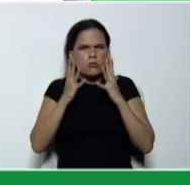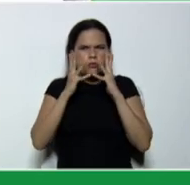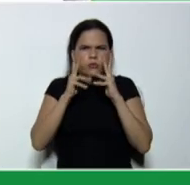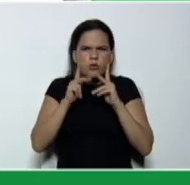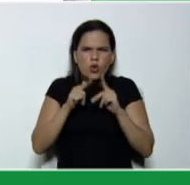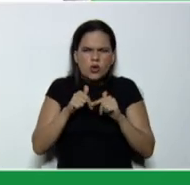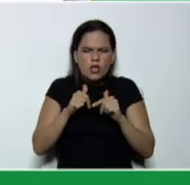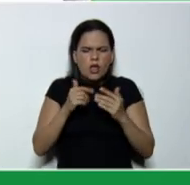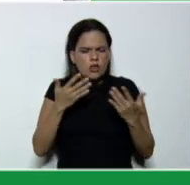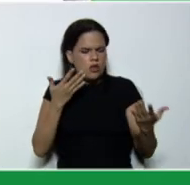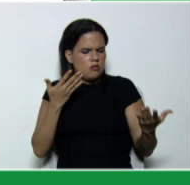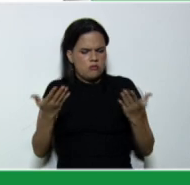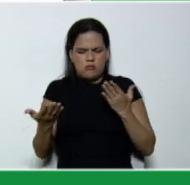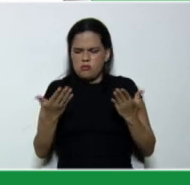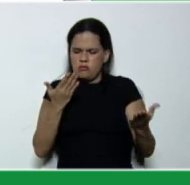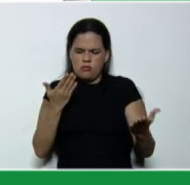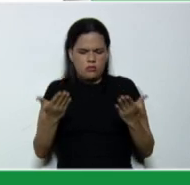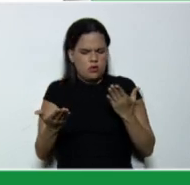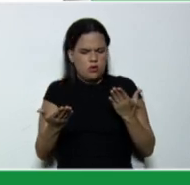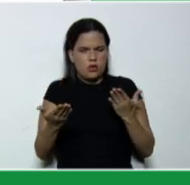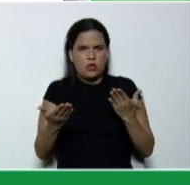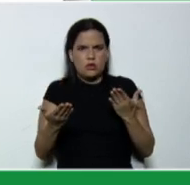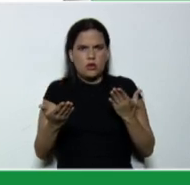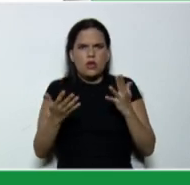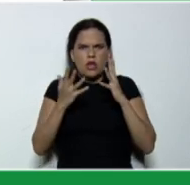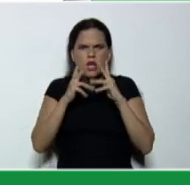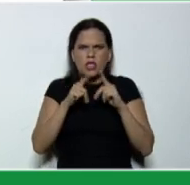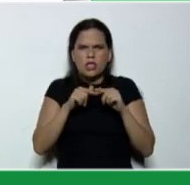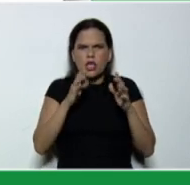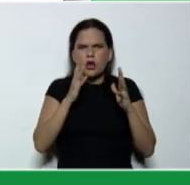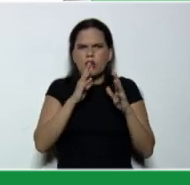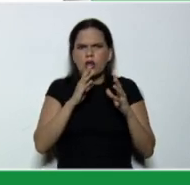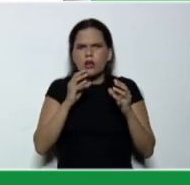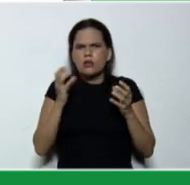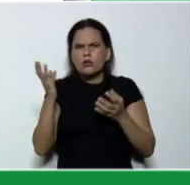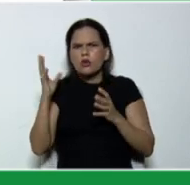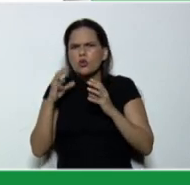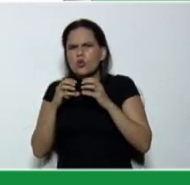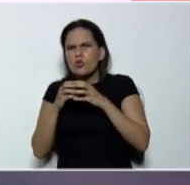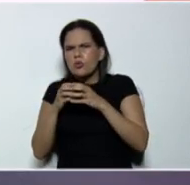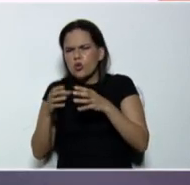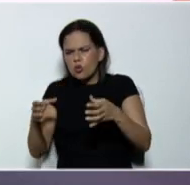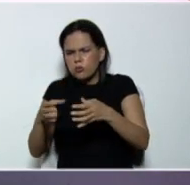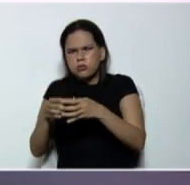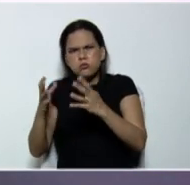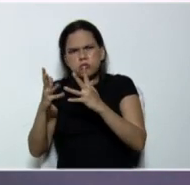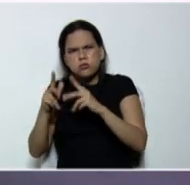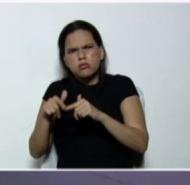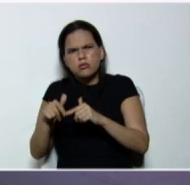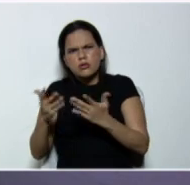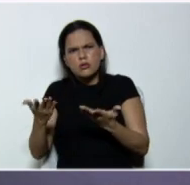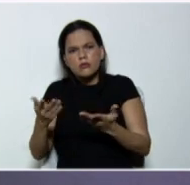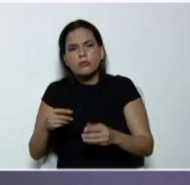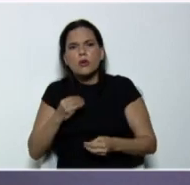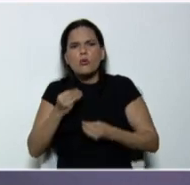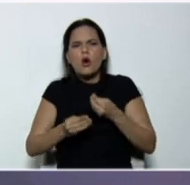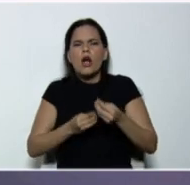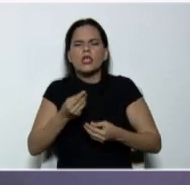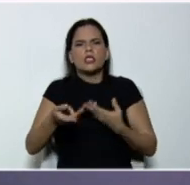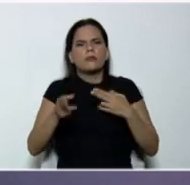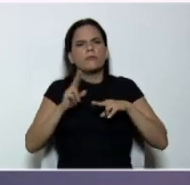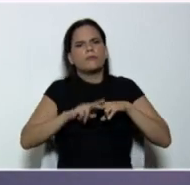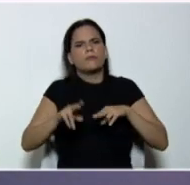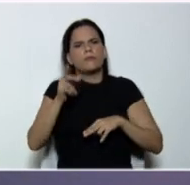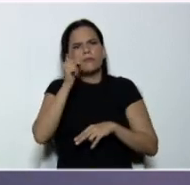y asociando cantidad con número? Acompáñenme nuevamente a la mesa entonces. Vamos a realizar, para los